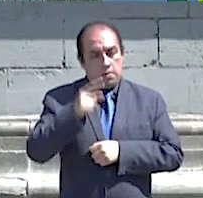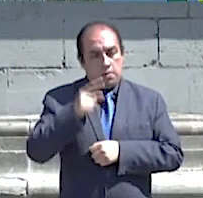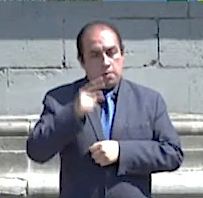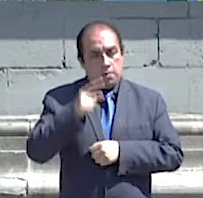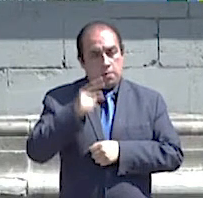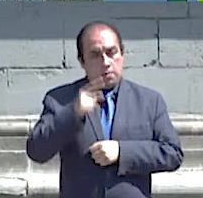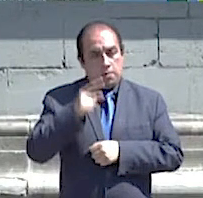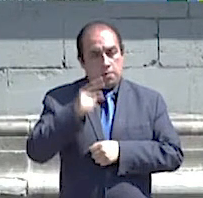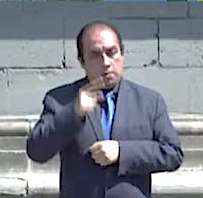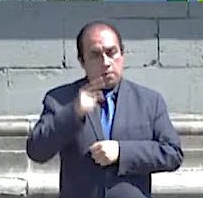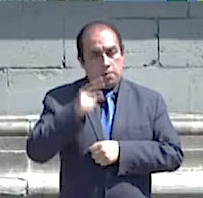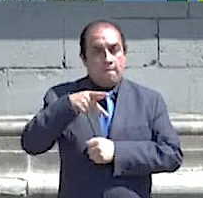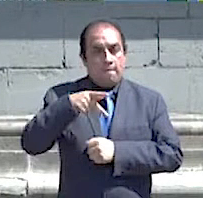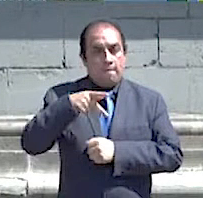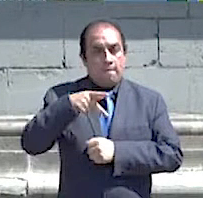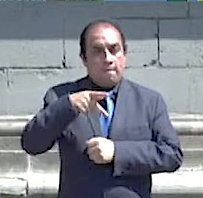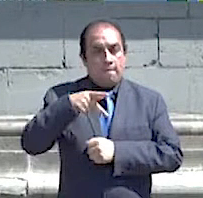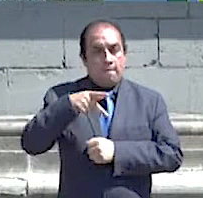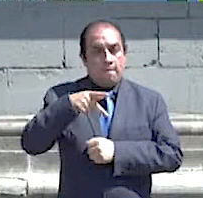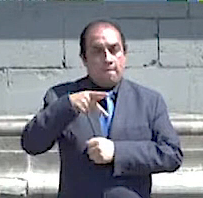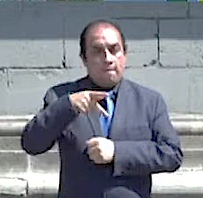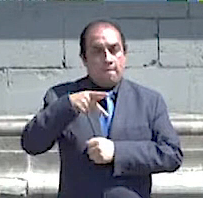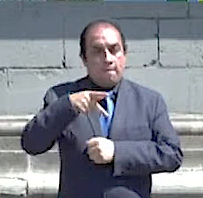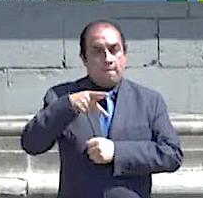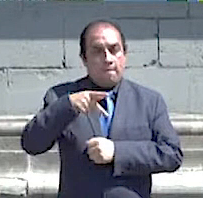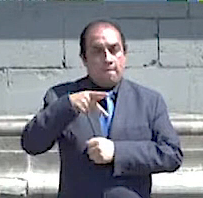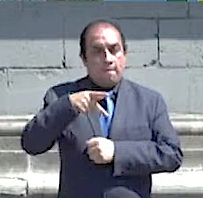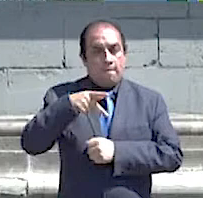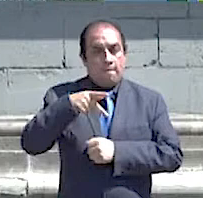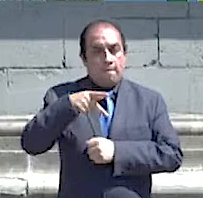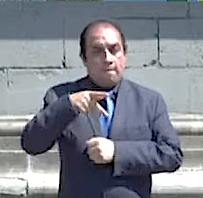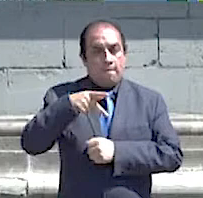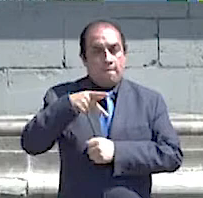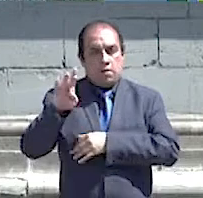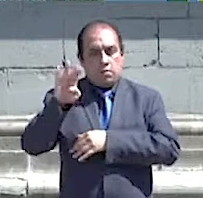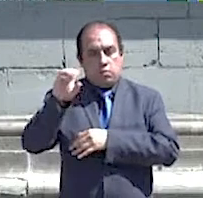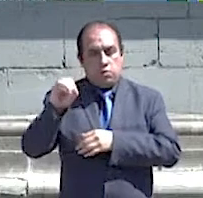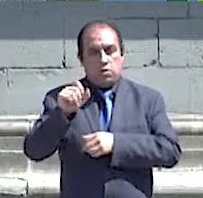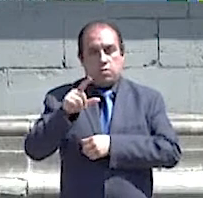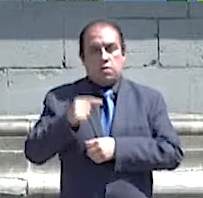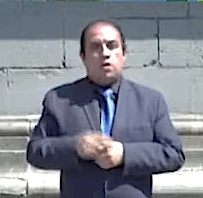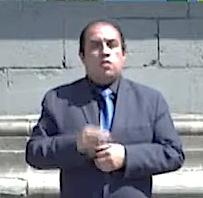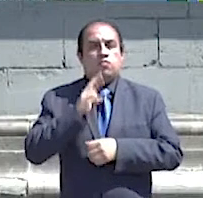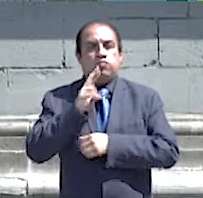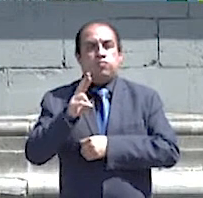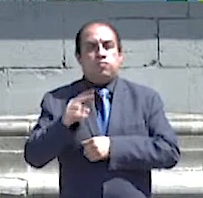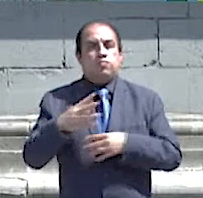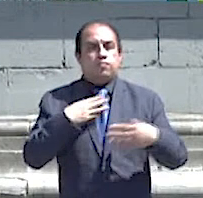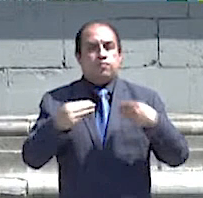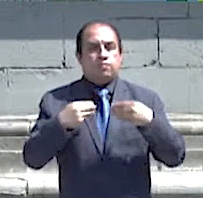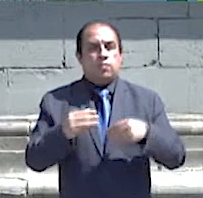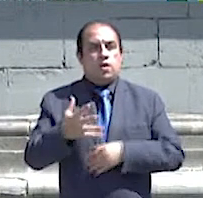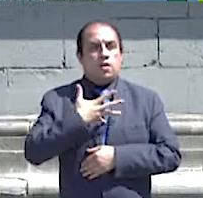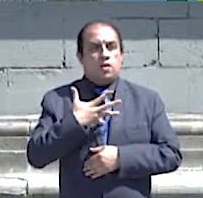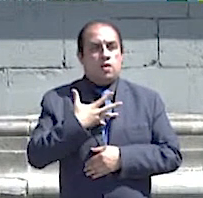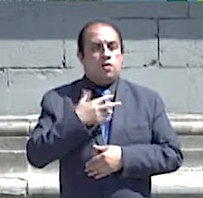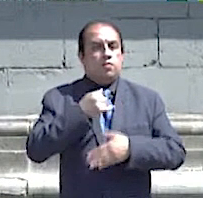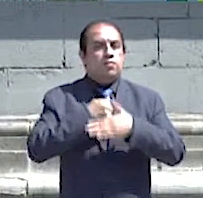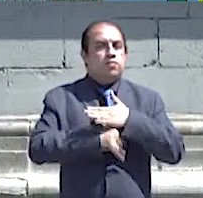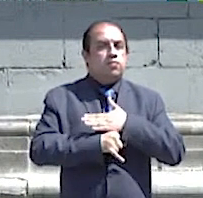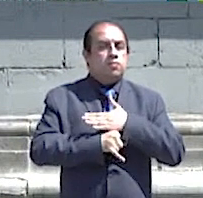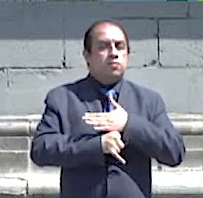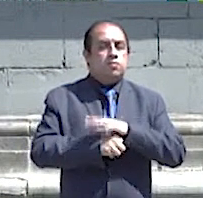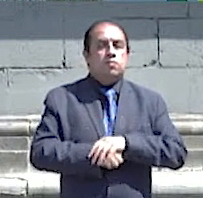Creo que esta caída en el censo que nos explicó Pablo y las consecuencias de la pandemia han sido el fondo, y